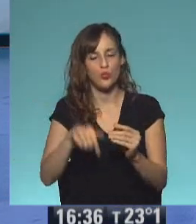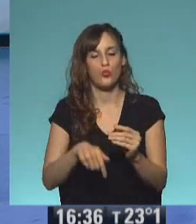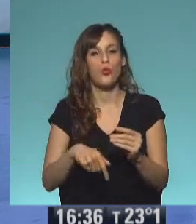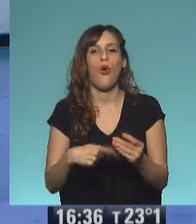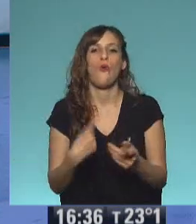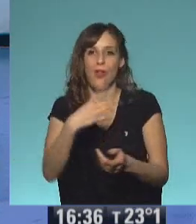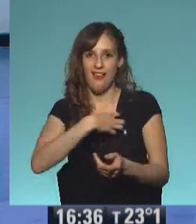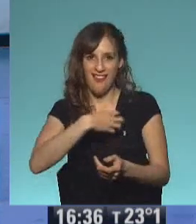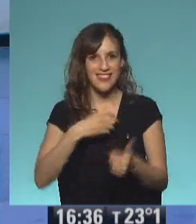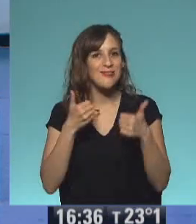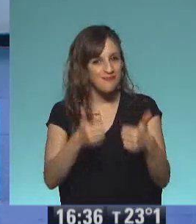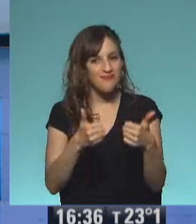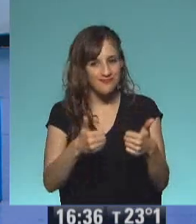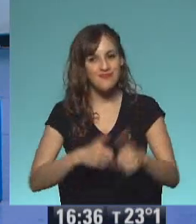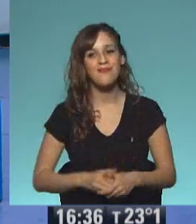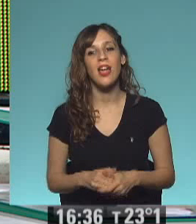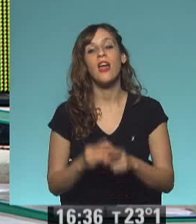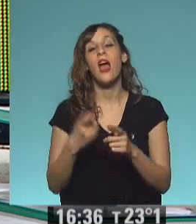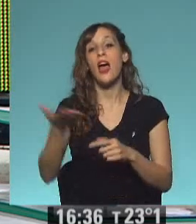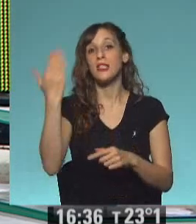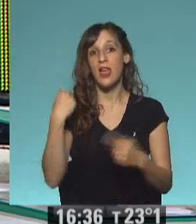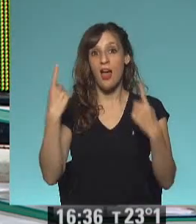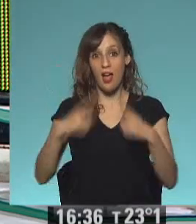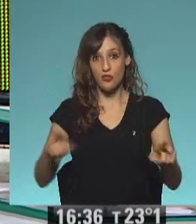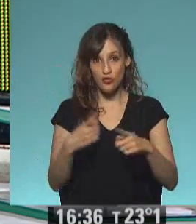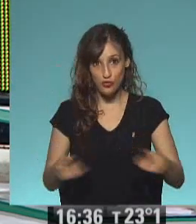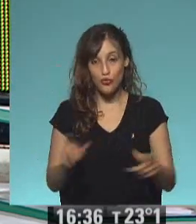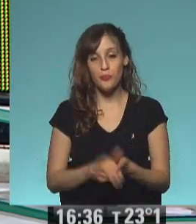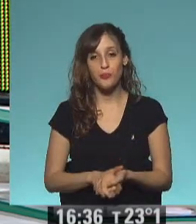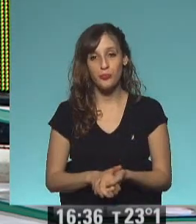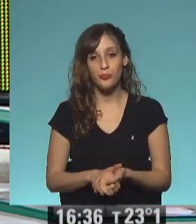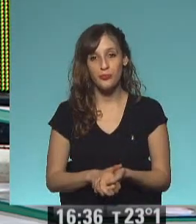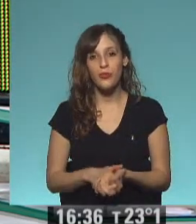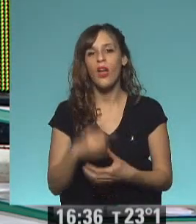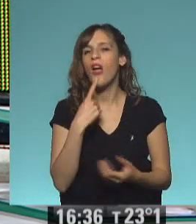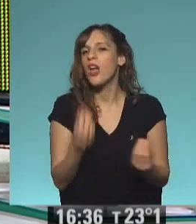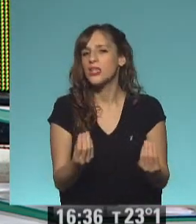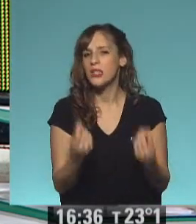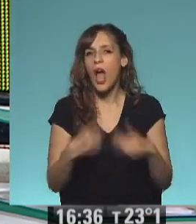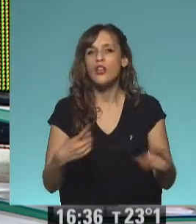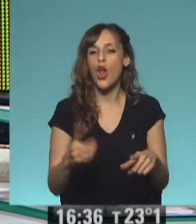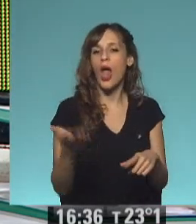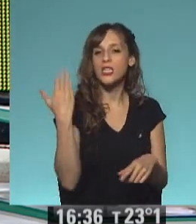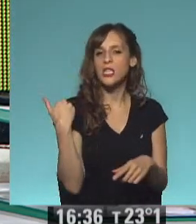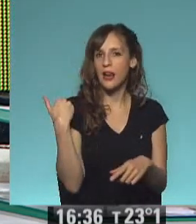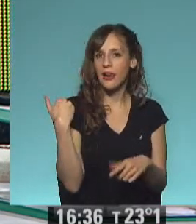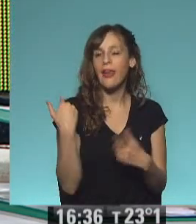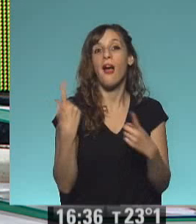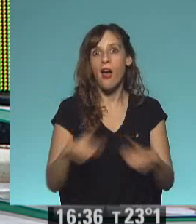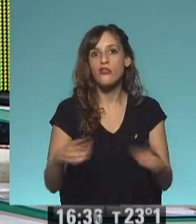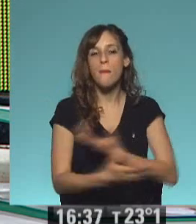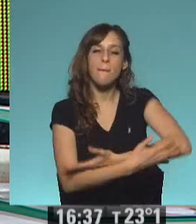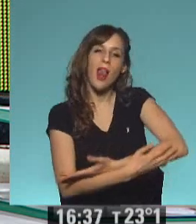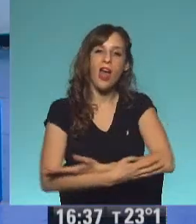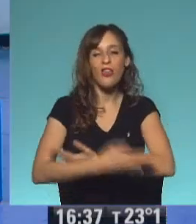hermosa canción también bien 20 ratones que si se fijan que era era una nana